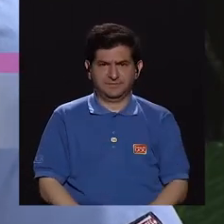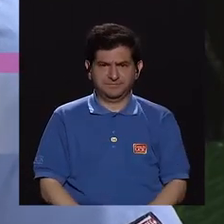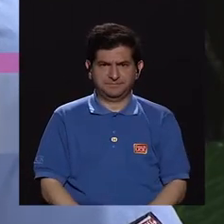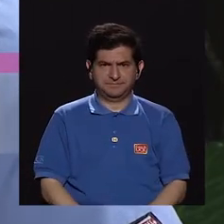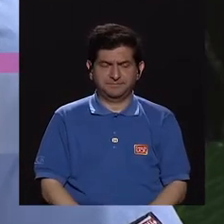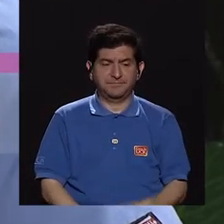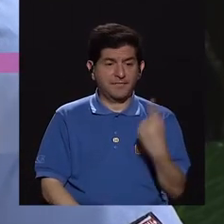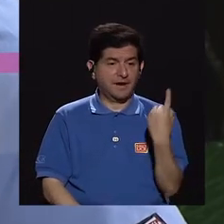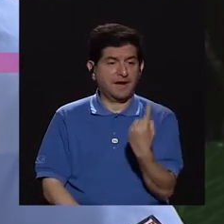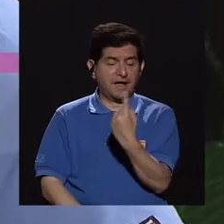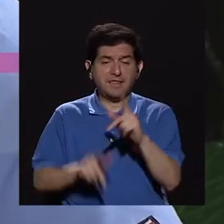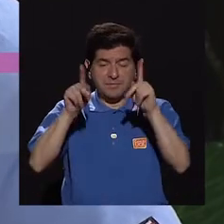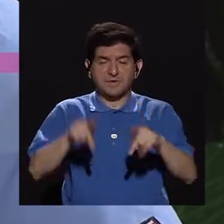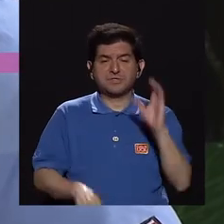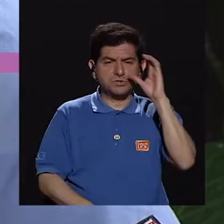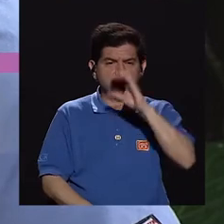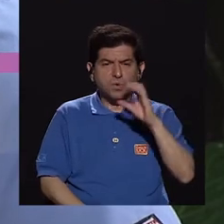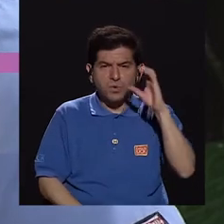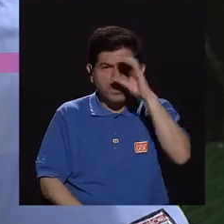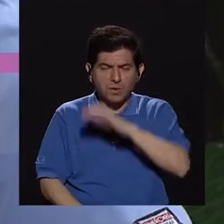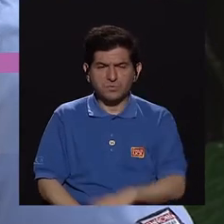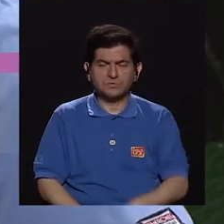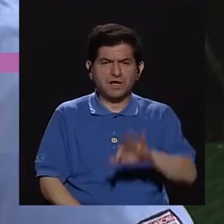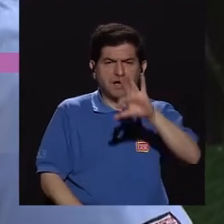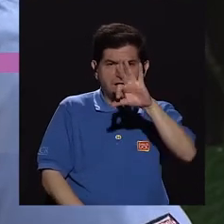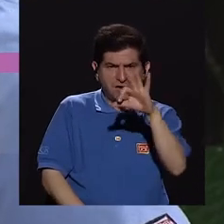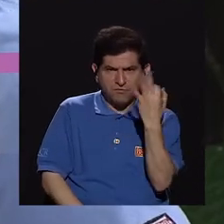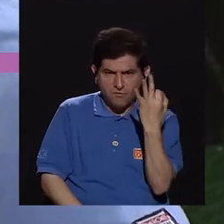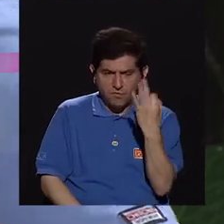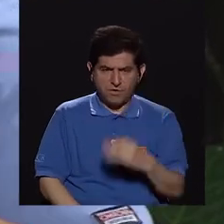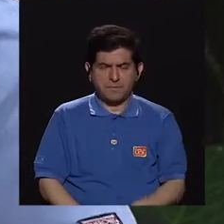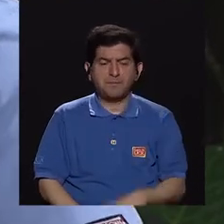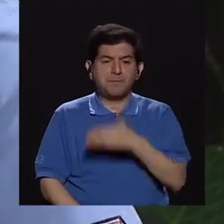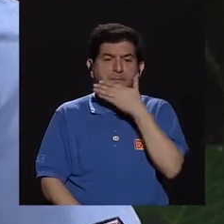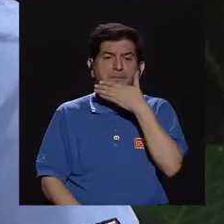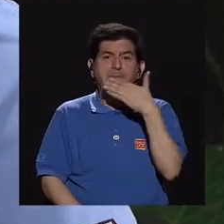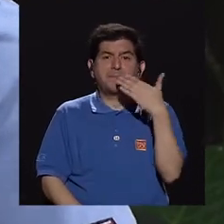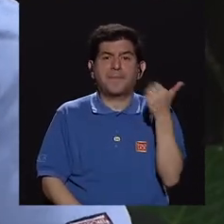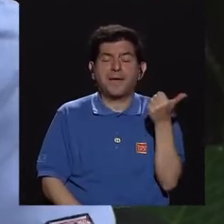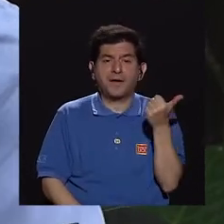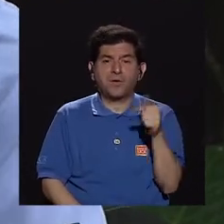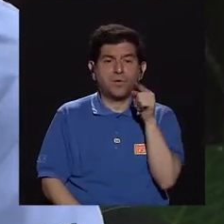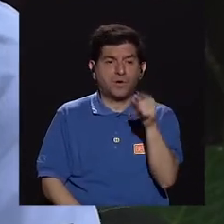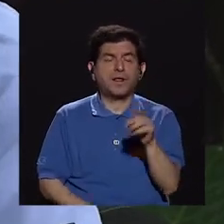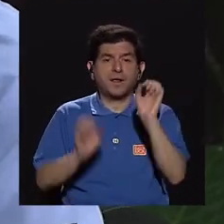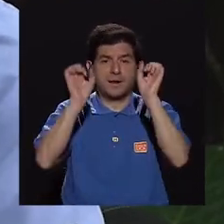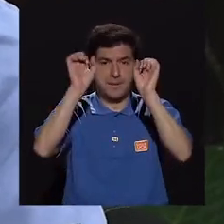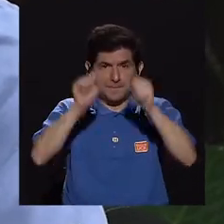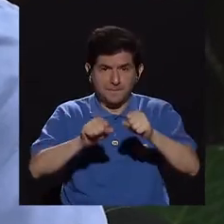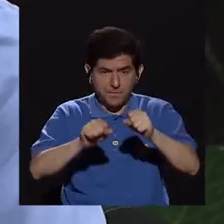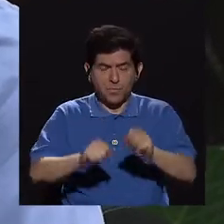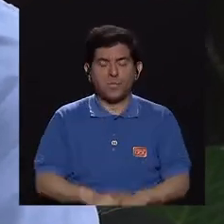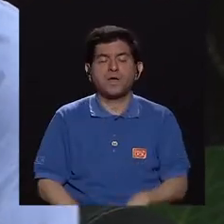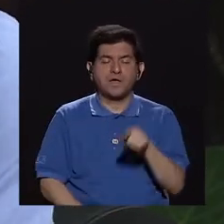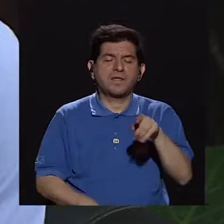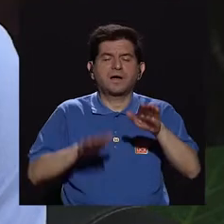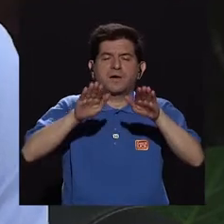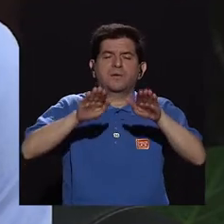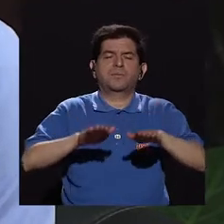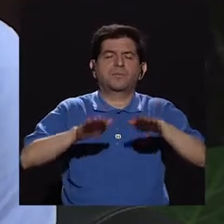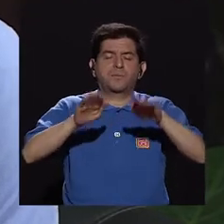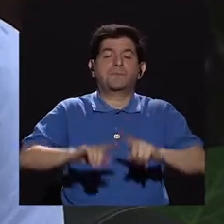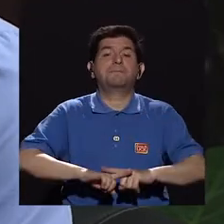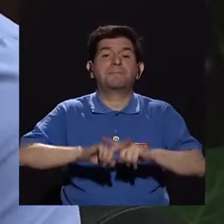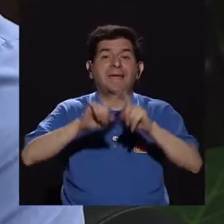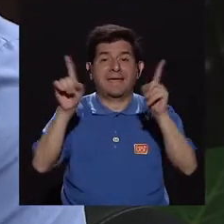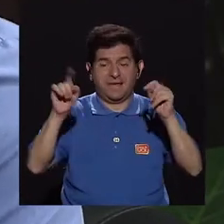que cada persona debe buscar la forma en la que mejor busque o encuentre ese